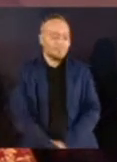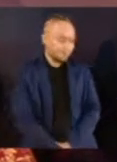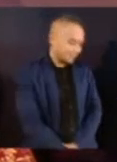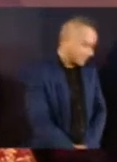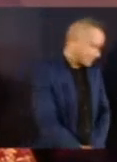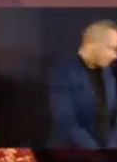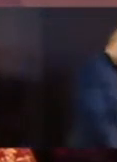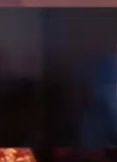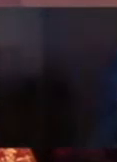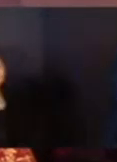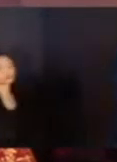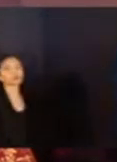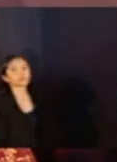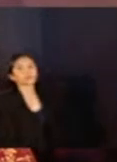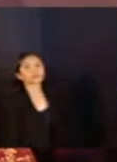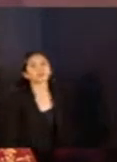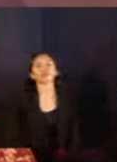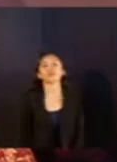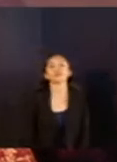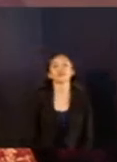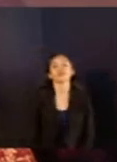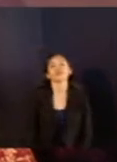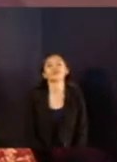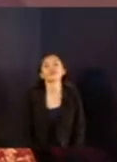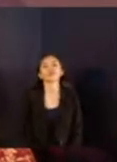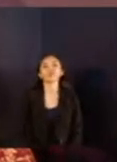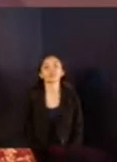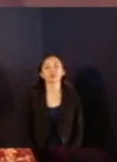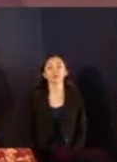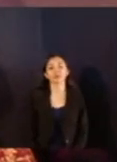Primero, desde mi manera de pensar,